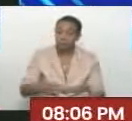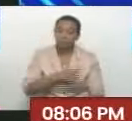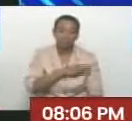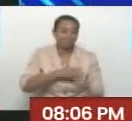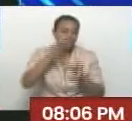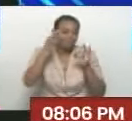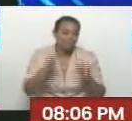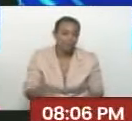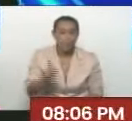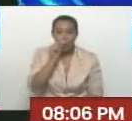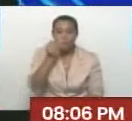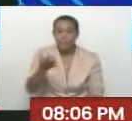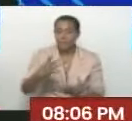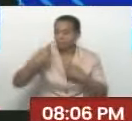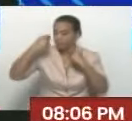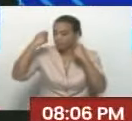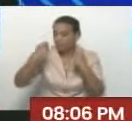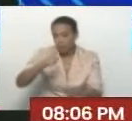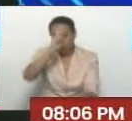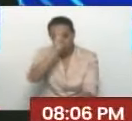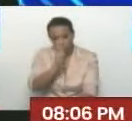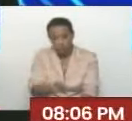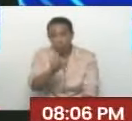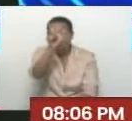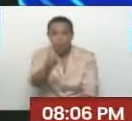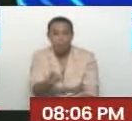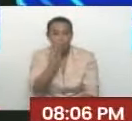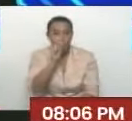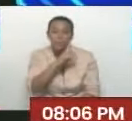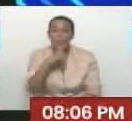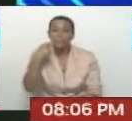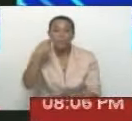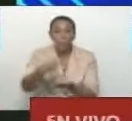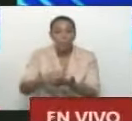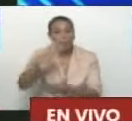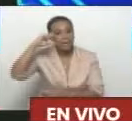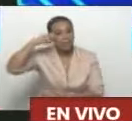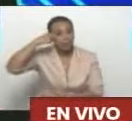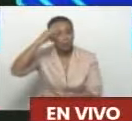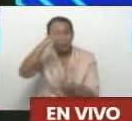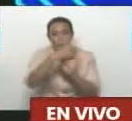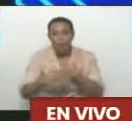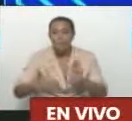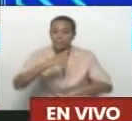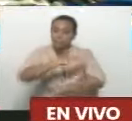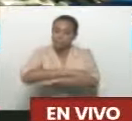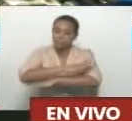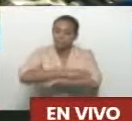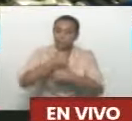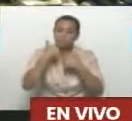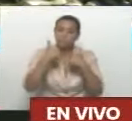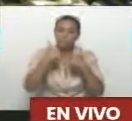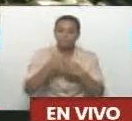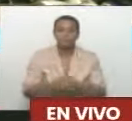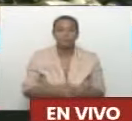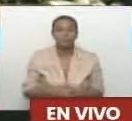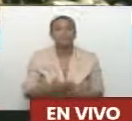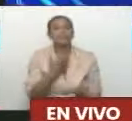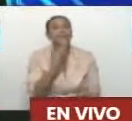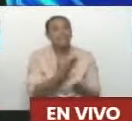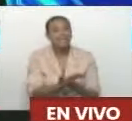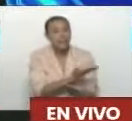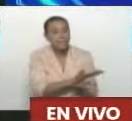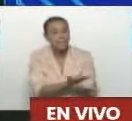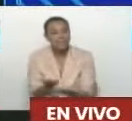cumplida, Jorge Recio. Honor y gloria a tu nombre y a tu ejemplo. Muchísimas gracias, gracias, presidente,